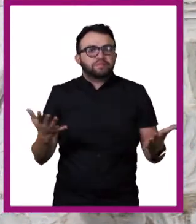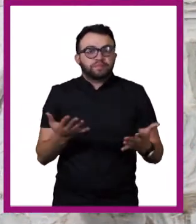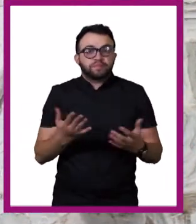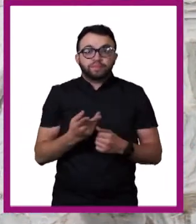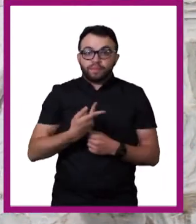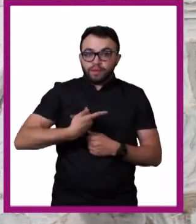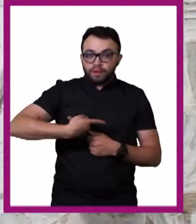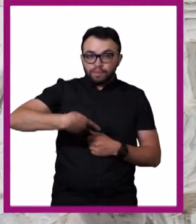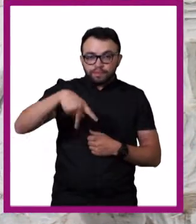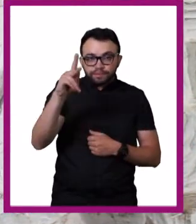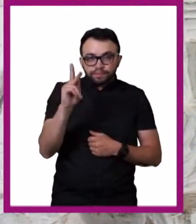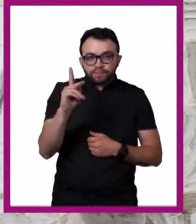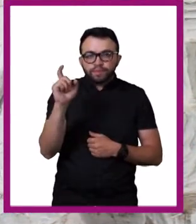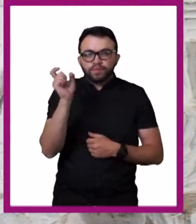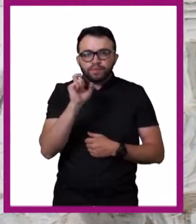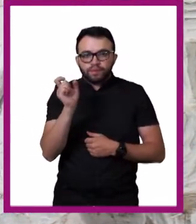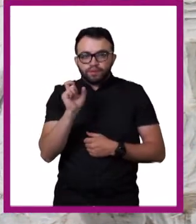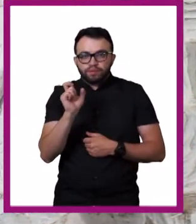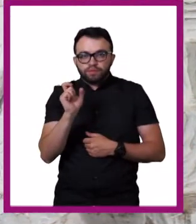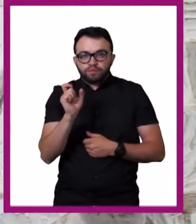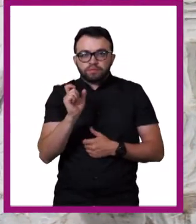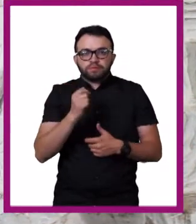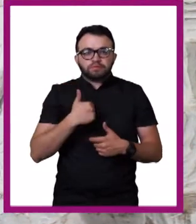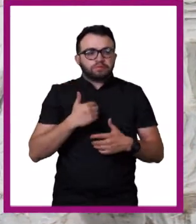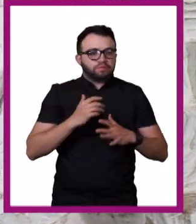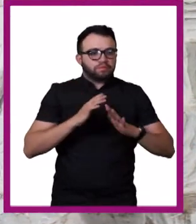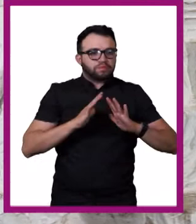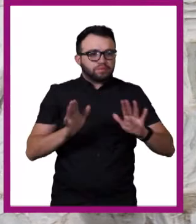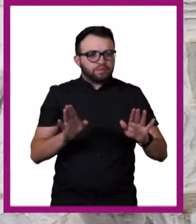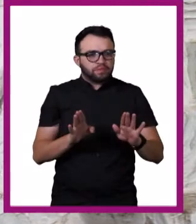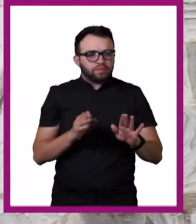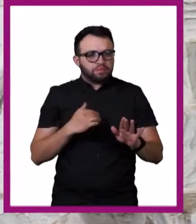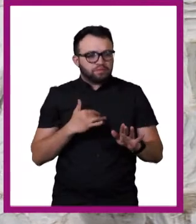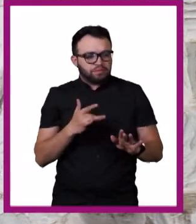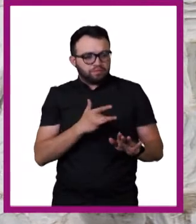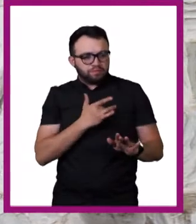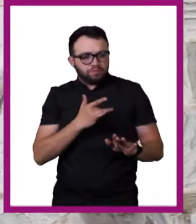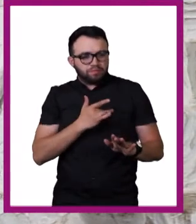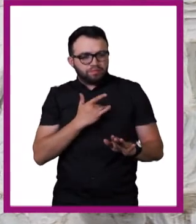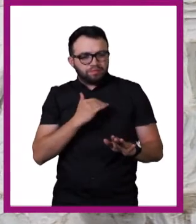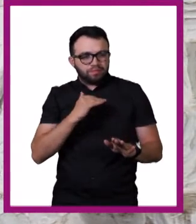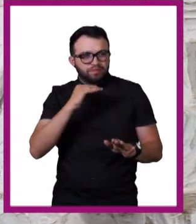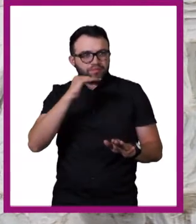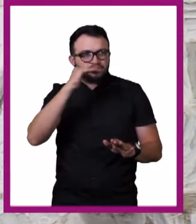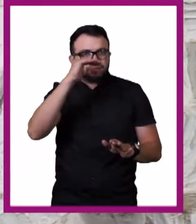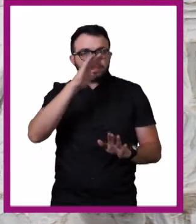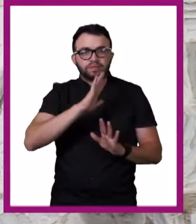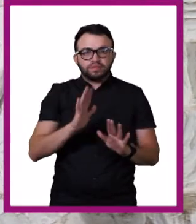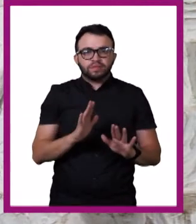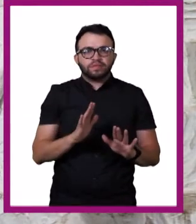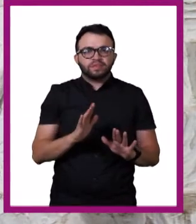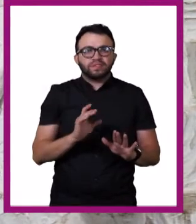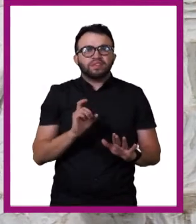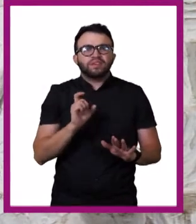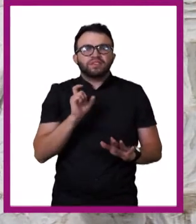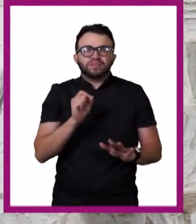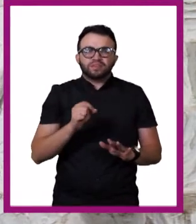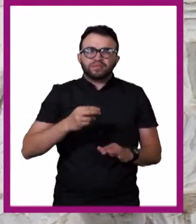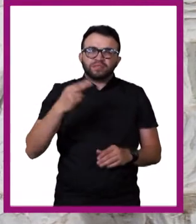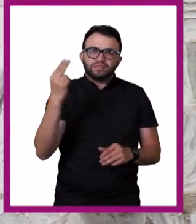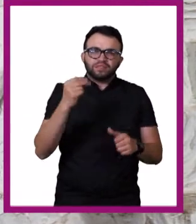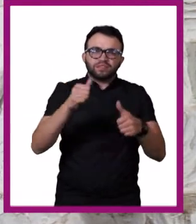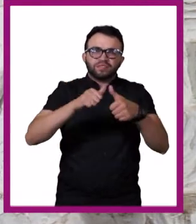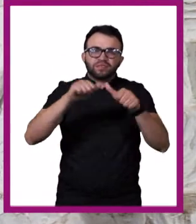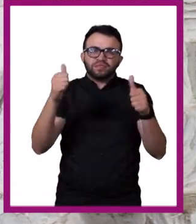Pero al llegar a cierto grado, creo que lo que el artista necesita es encontrar algo